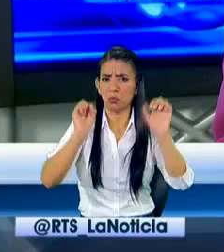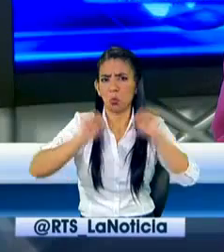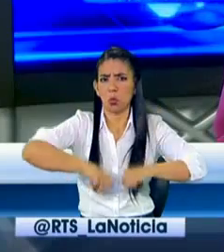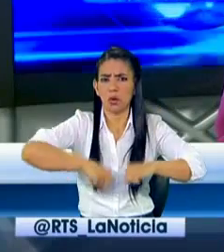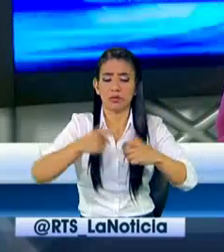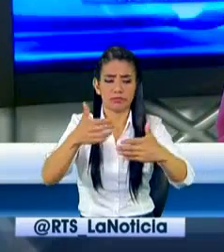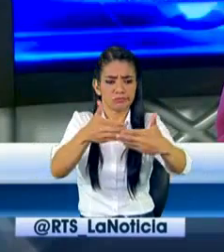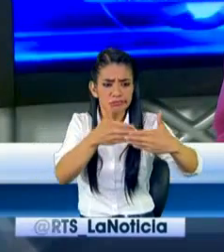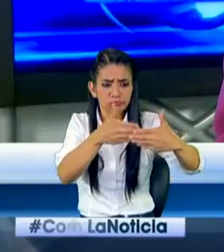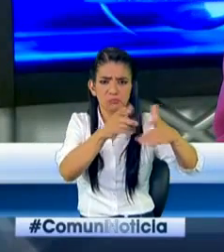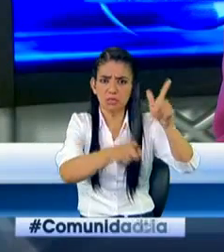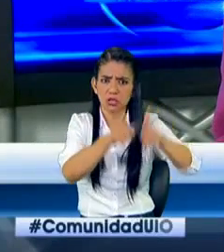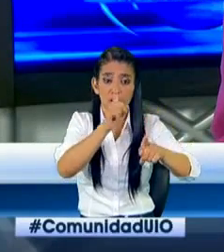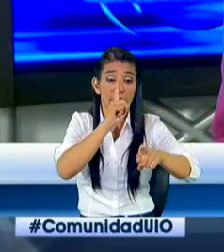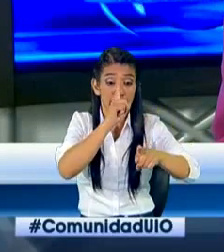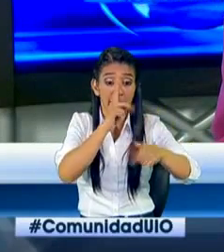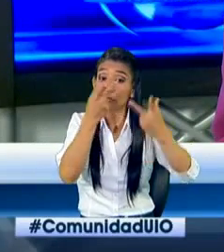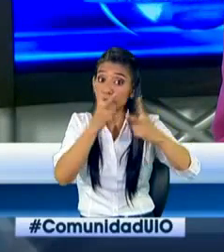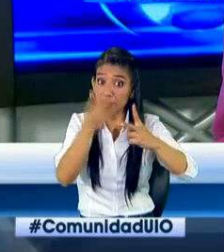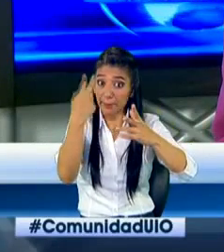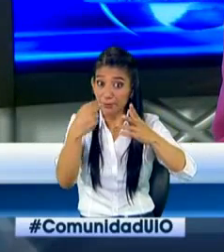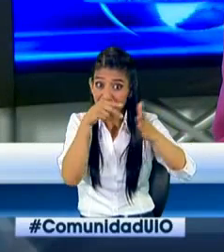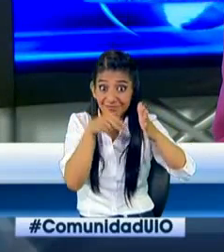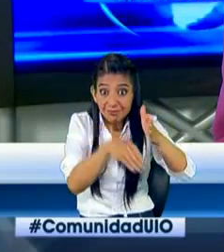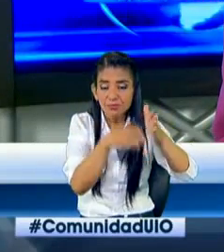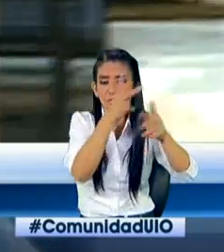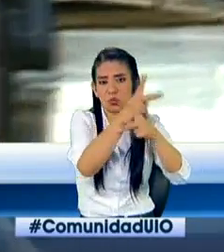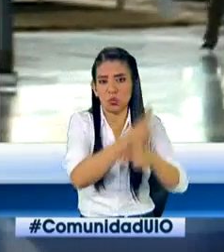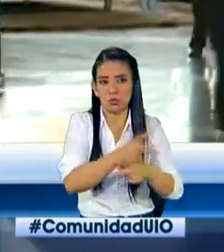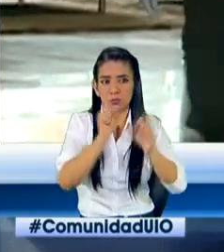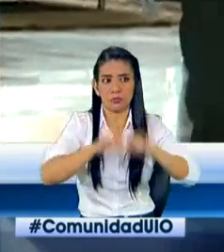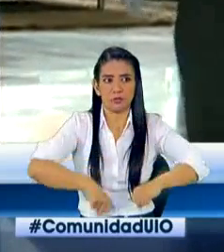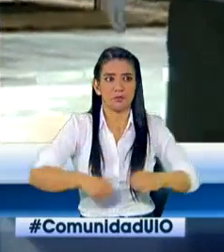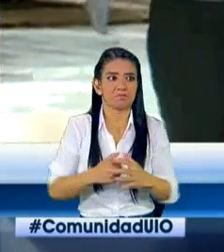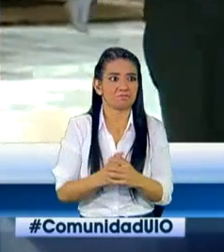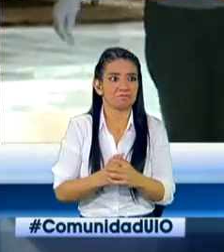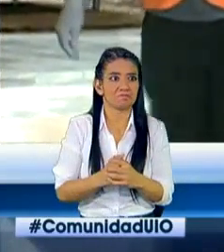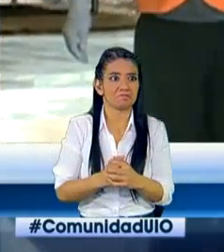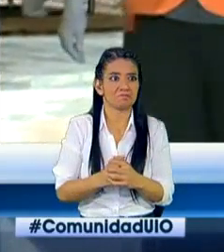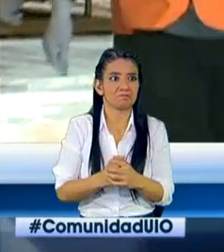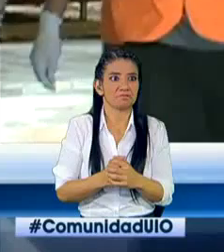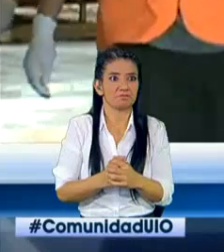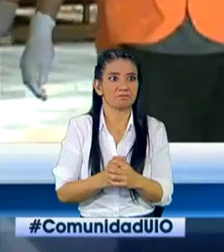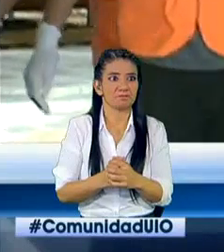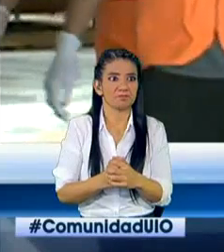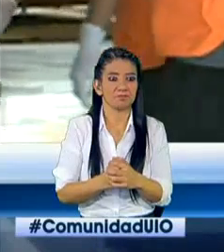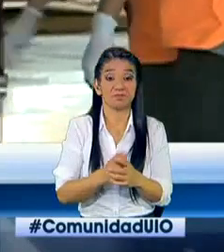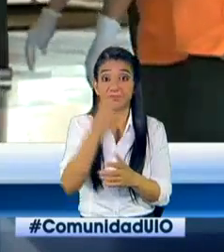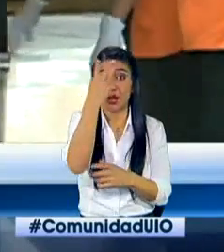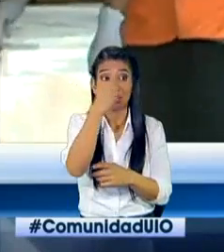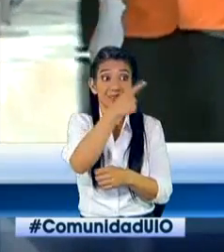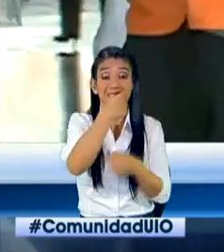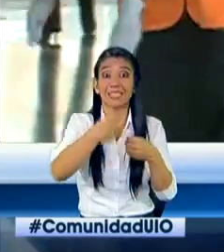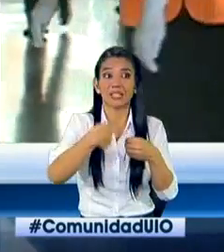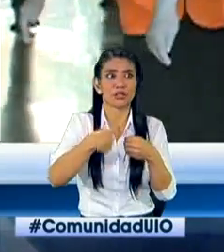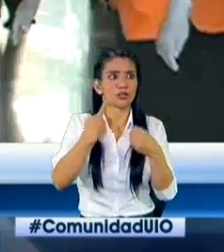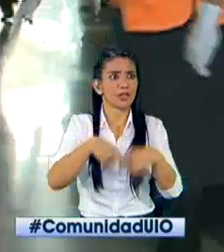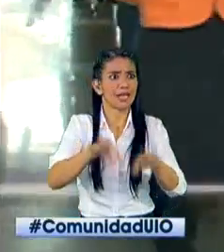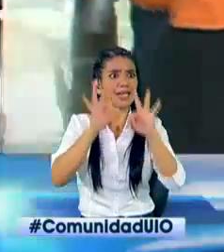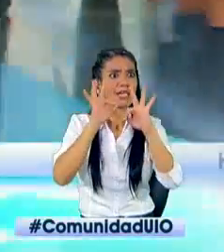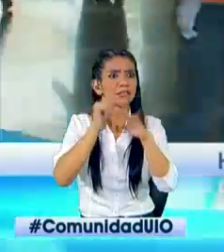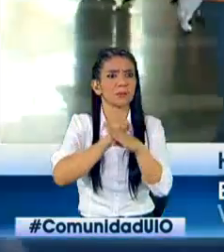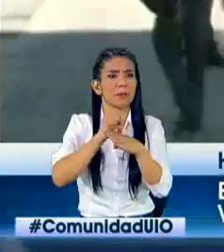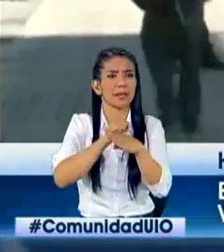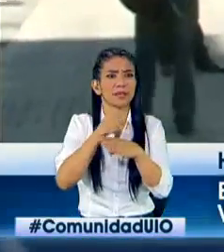erupción el Cotopaxi y posterior a eso un sismo de 6 grados, lo cual se simuló que hubo una